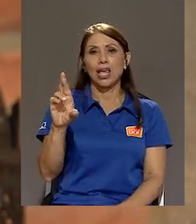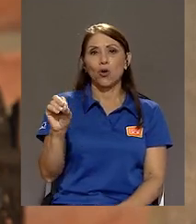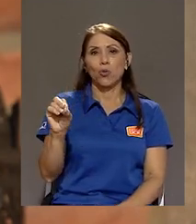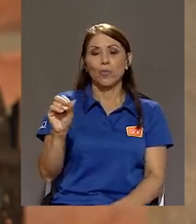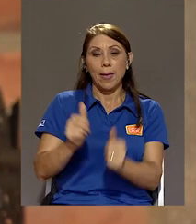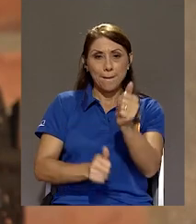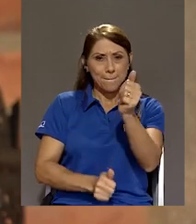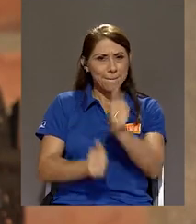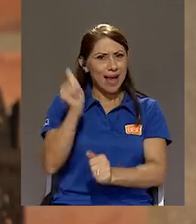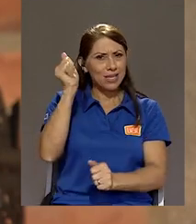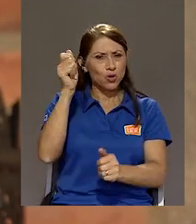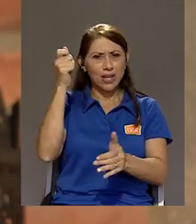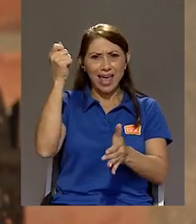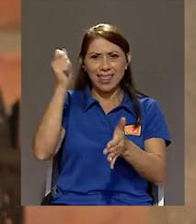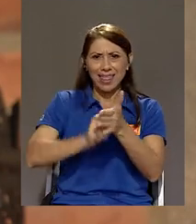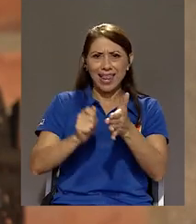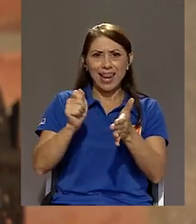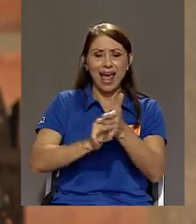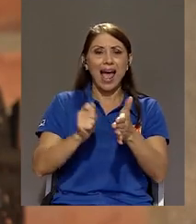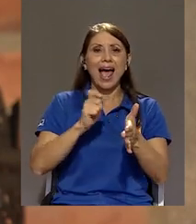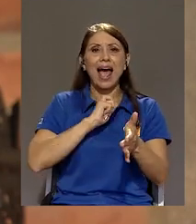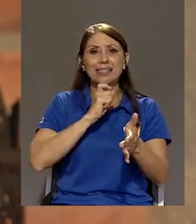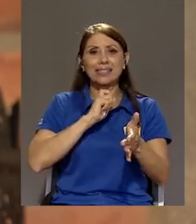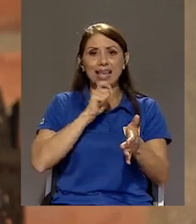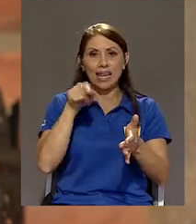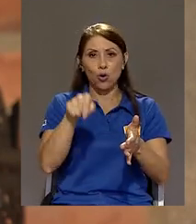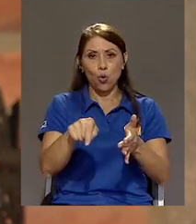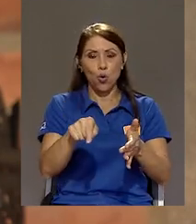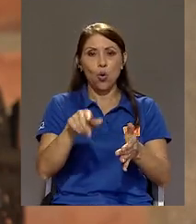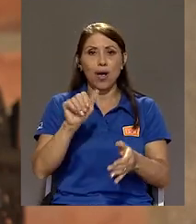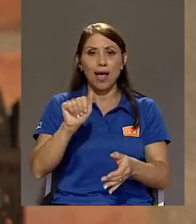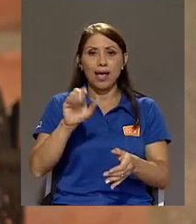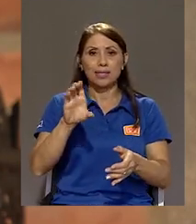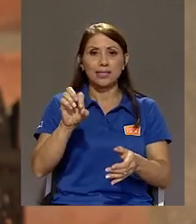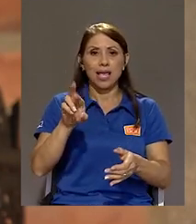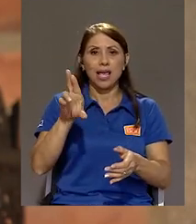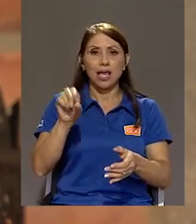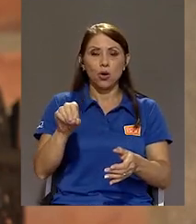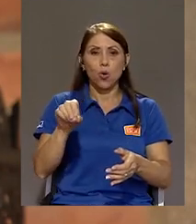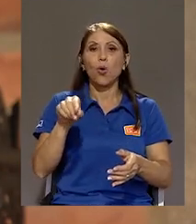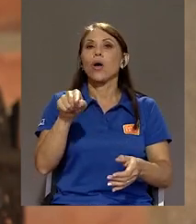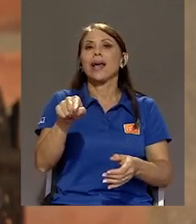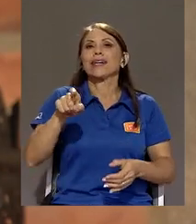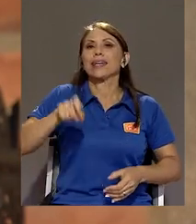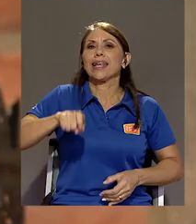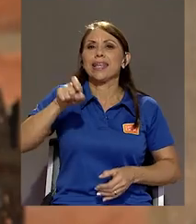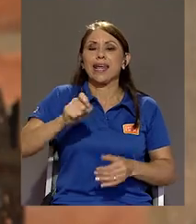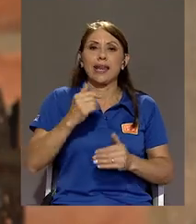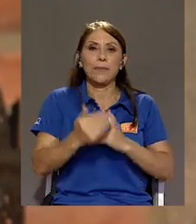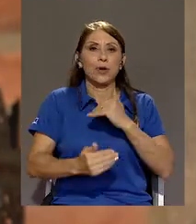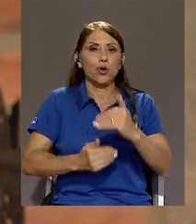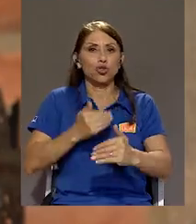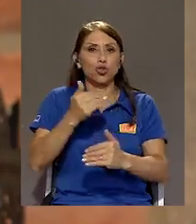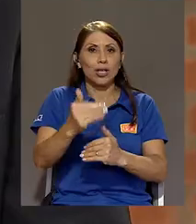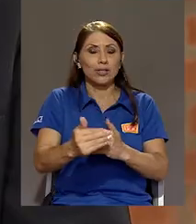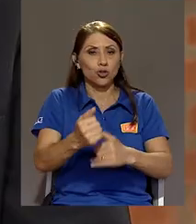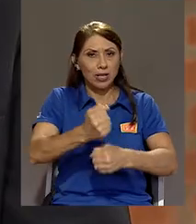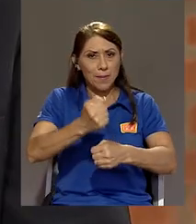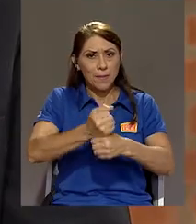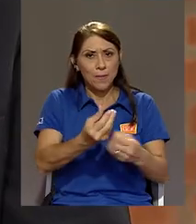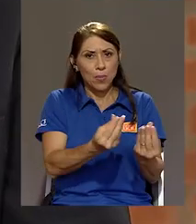del acero que consume requiere procesos de producción que ellos